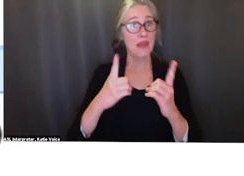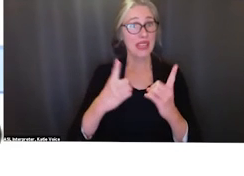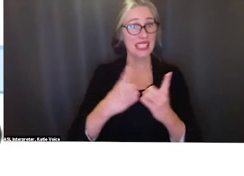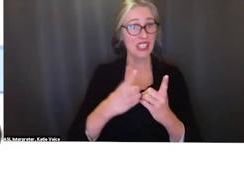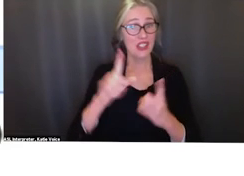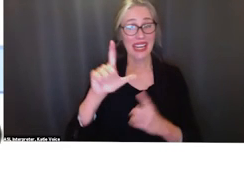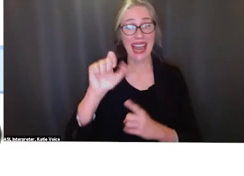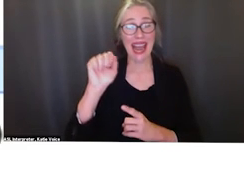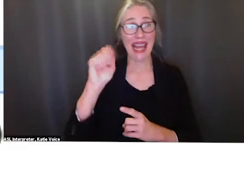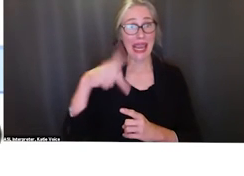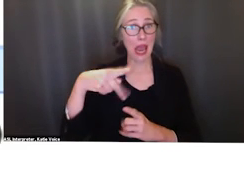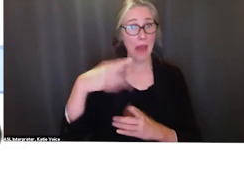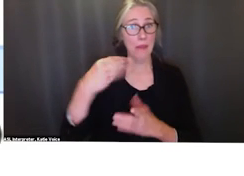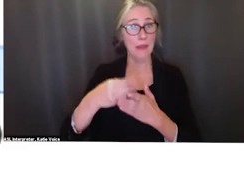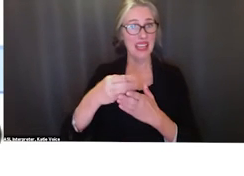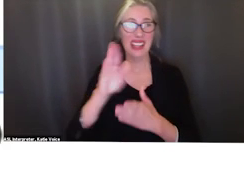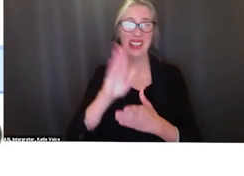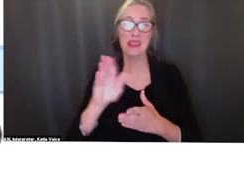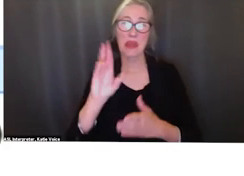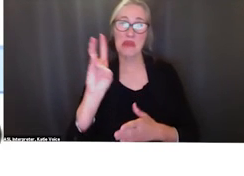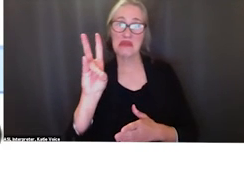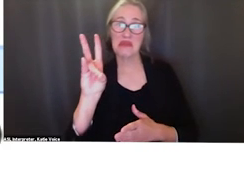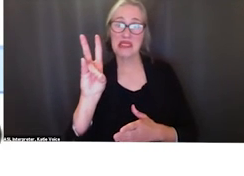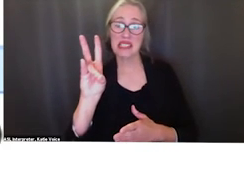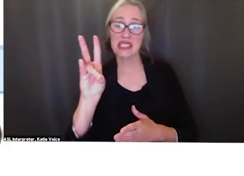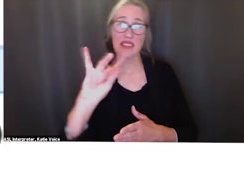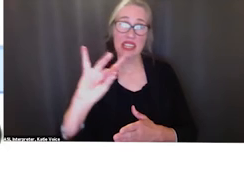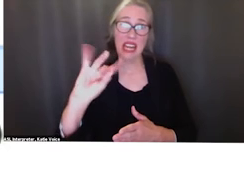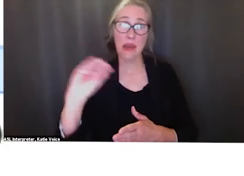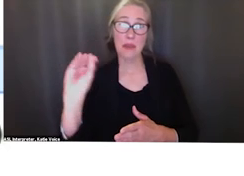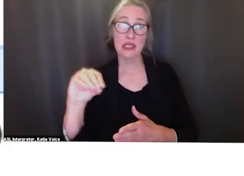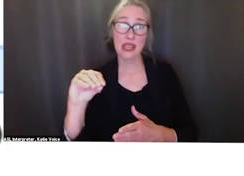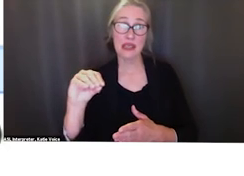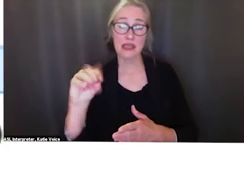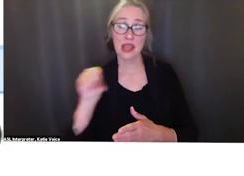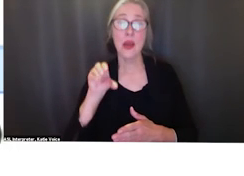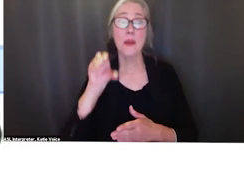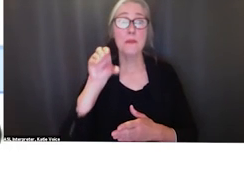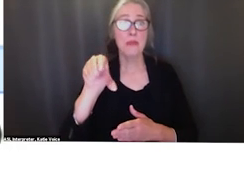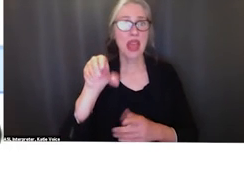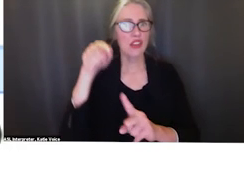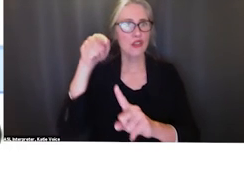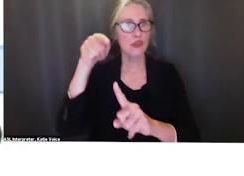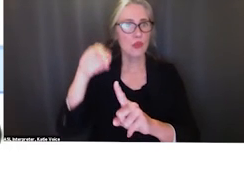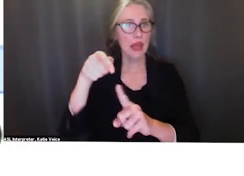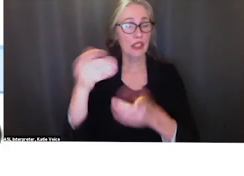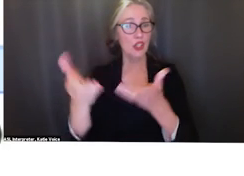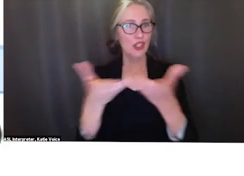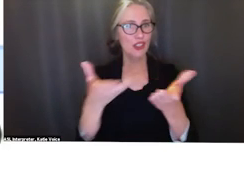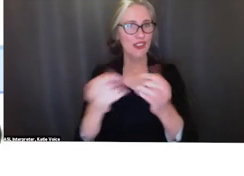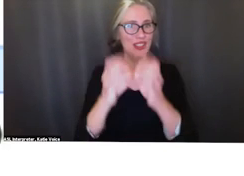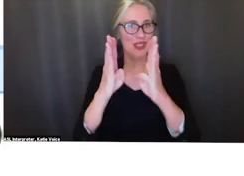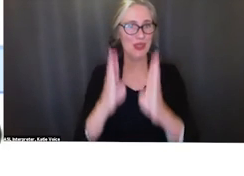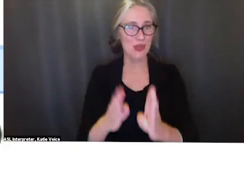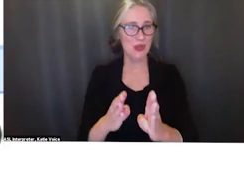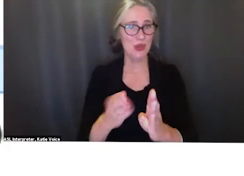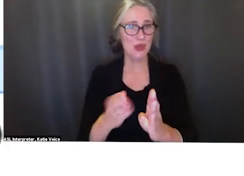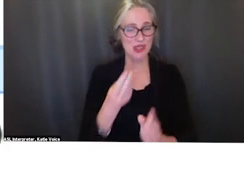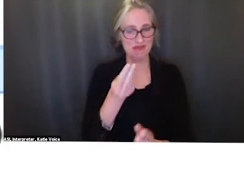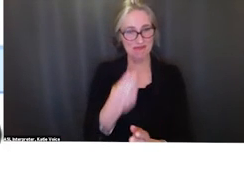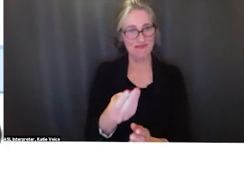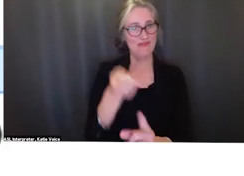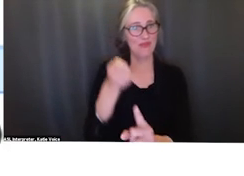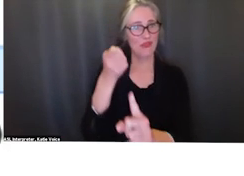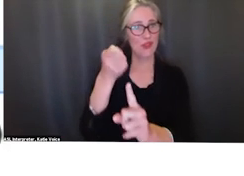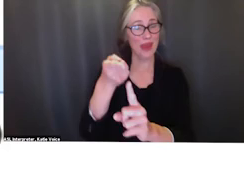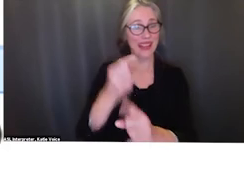el 78%, se van a destinar directamente a los servicios directos para los estudiantes, ¿ok? Para que